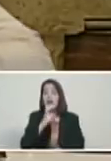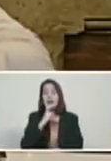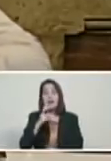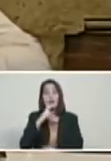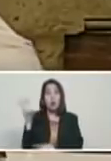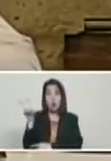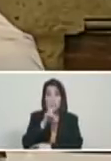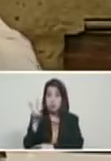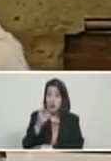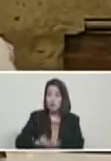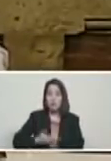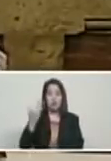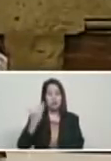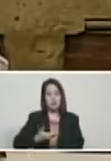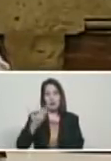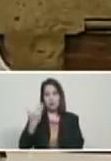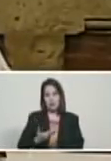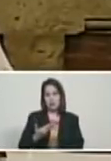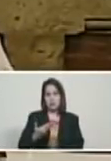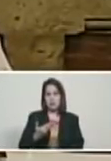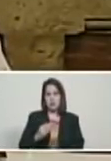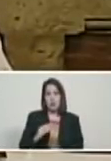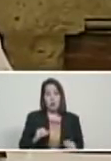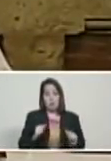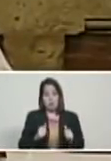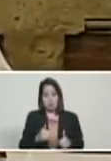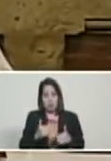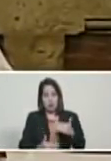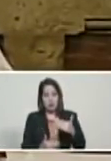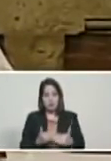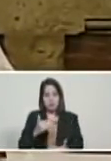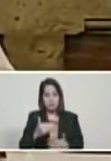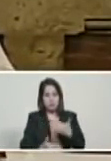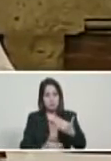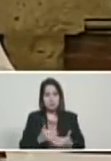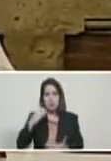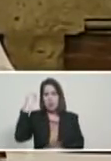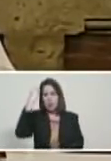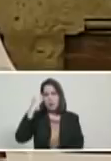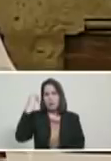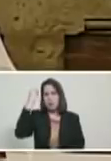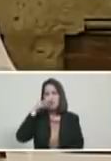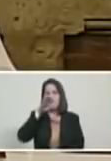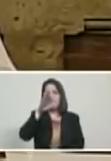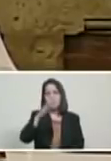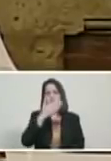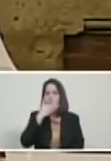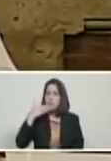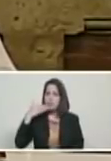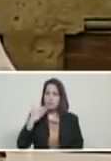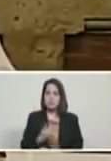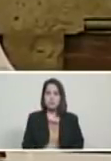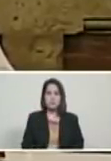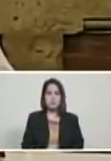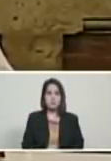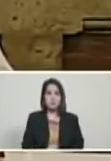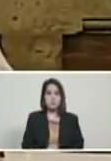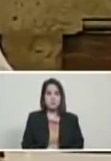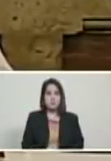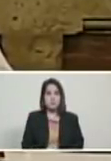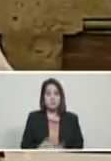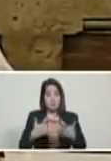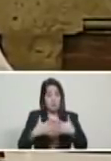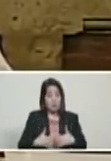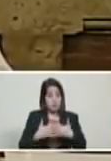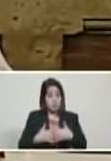es algo muy importante para poder avanzar y pensar en el futuro. Esta planta, como ustedes lo van